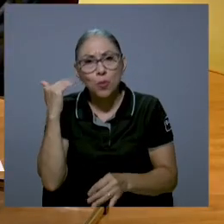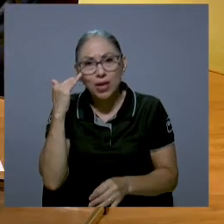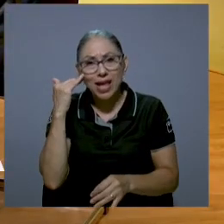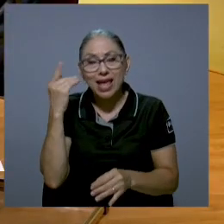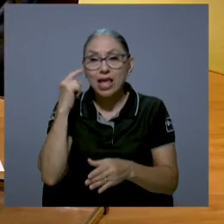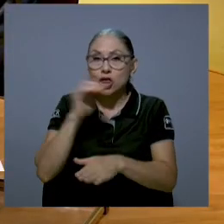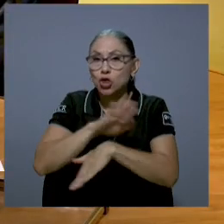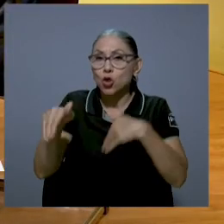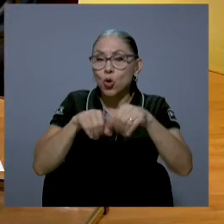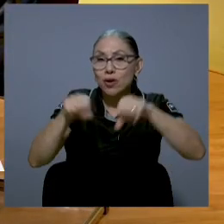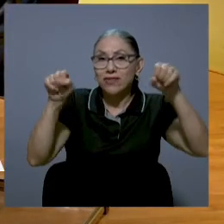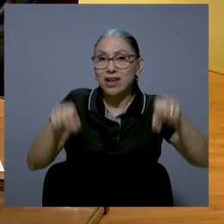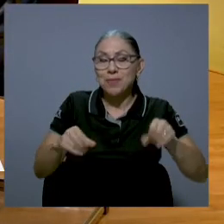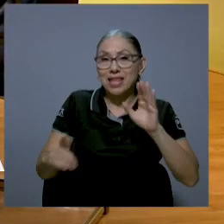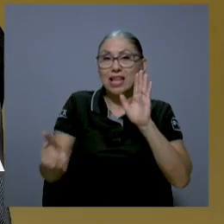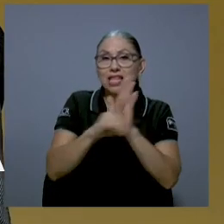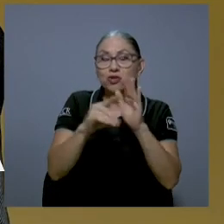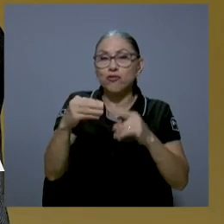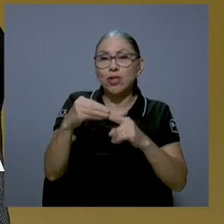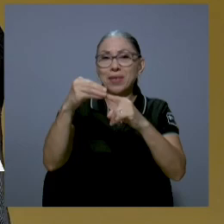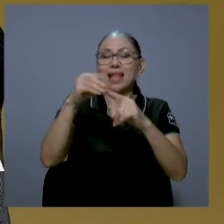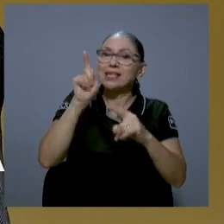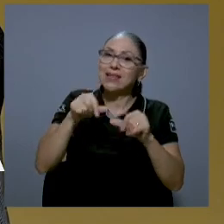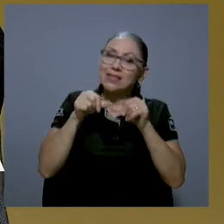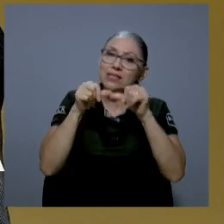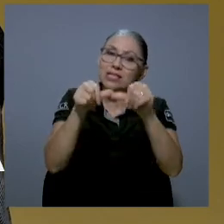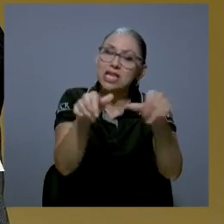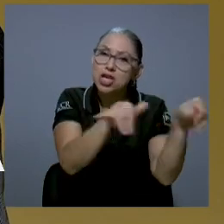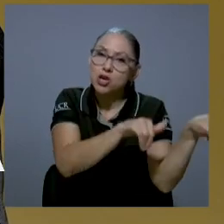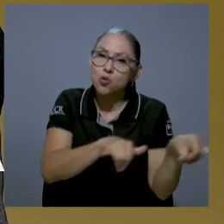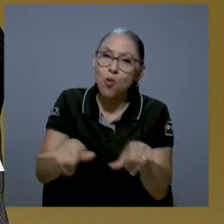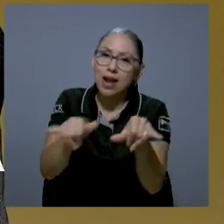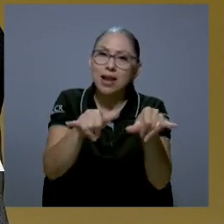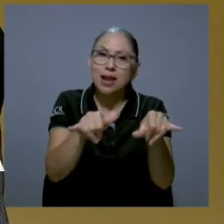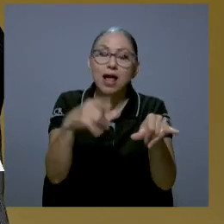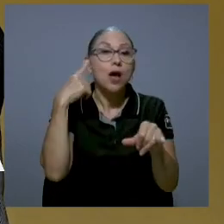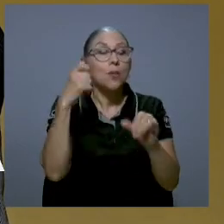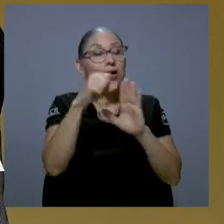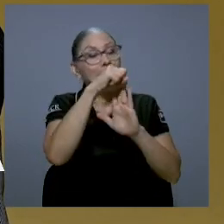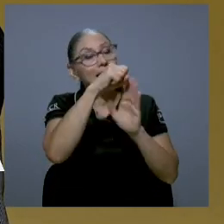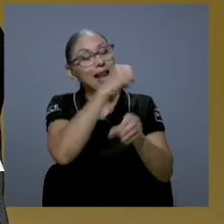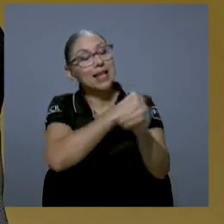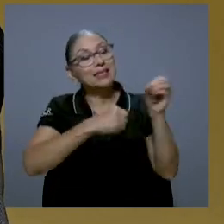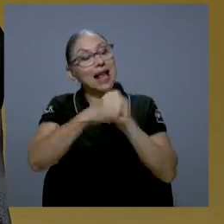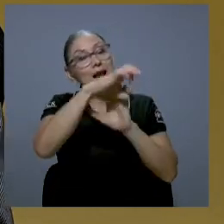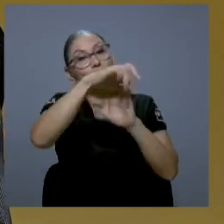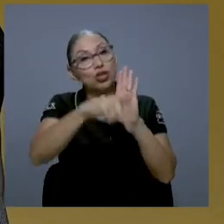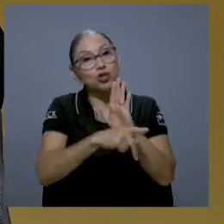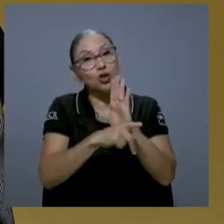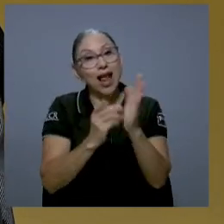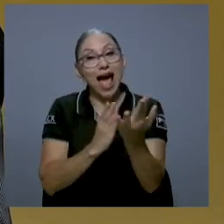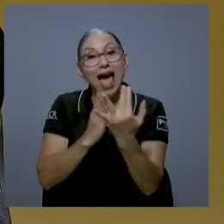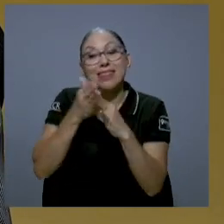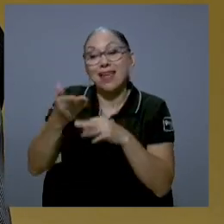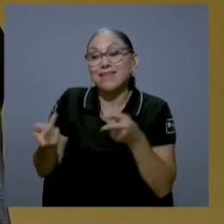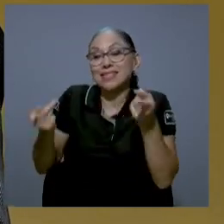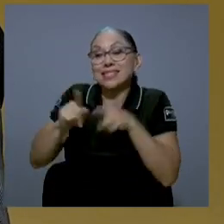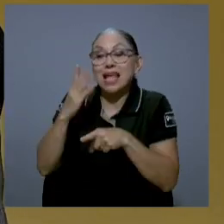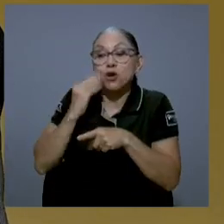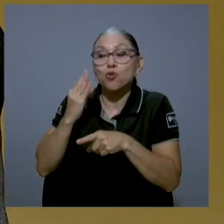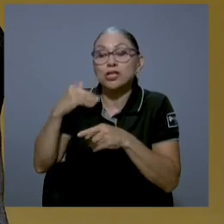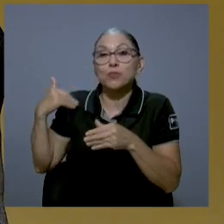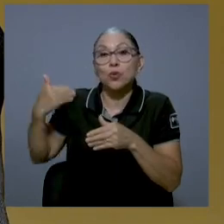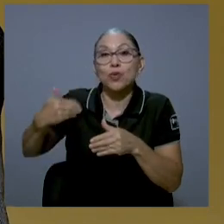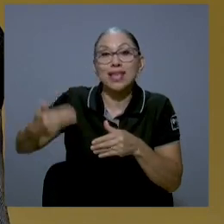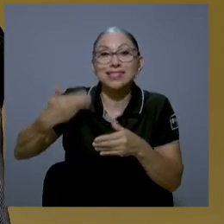derechos fundamentales se debe mantener igual. ¿Por qué? Porque la Sala Constitucional, a través de su jurisprudencia, lo ha enriquecido, lo ha aumentado,